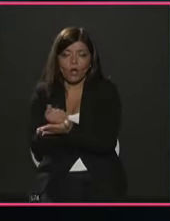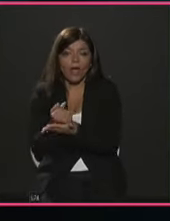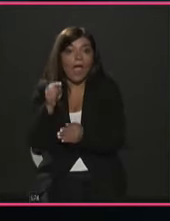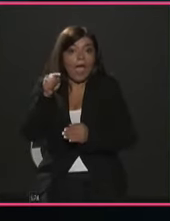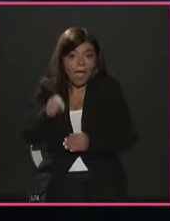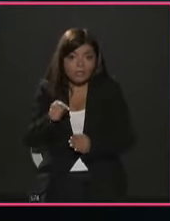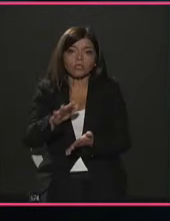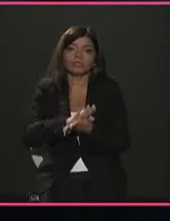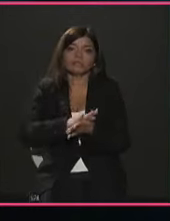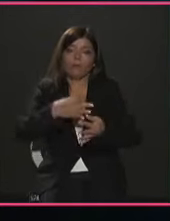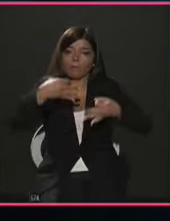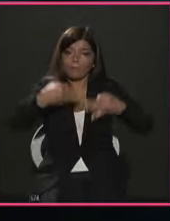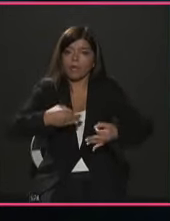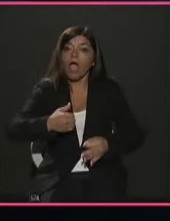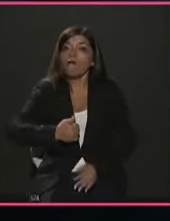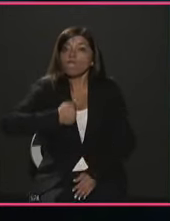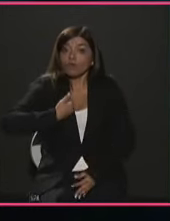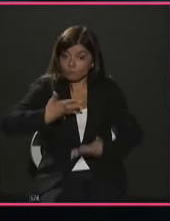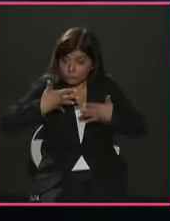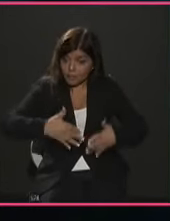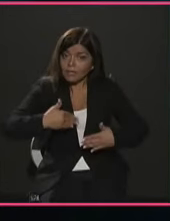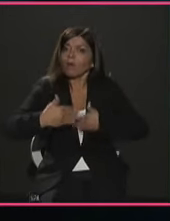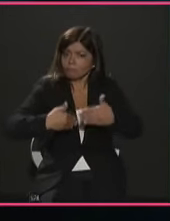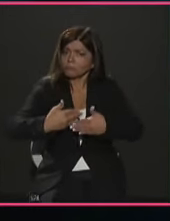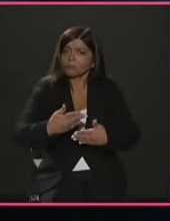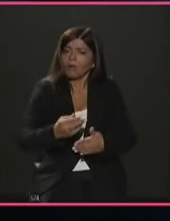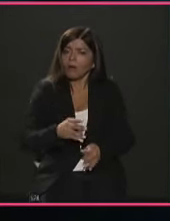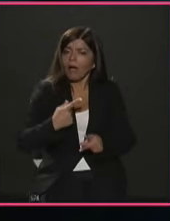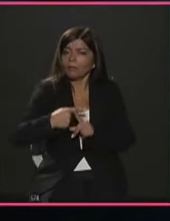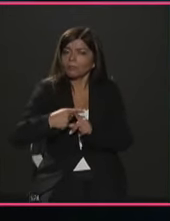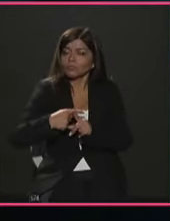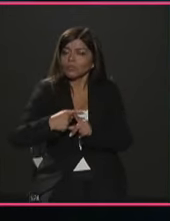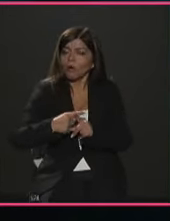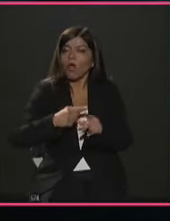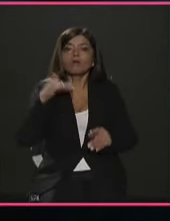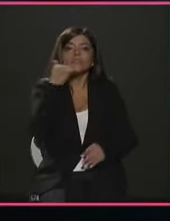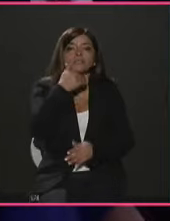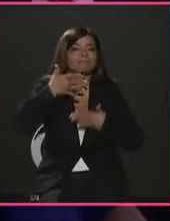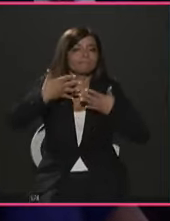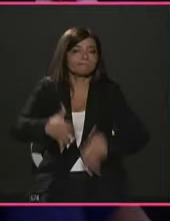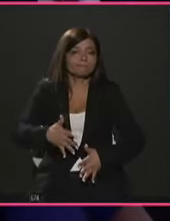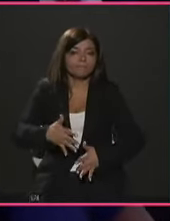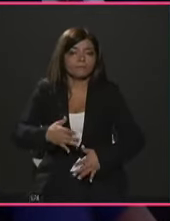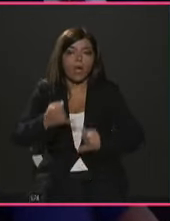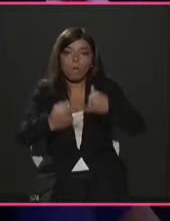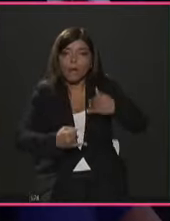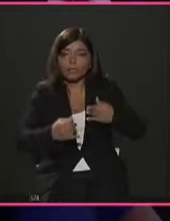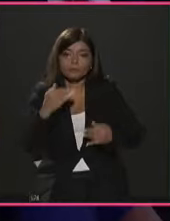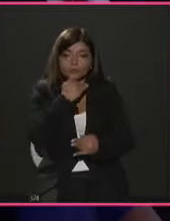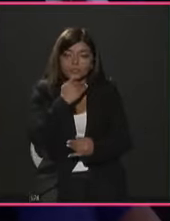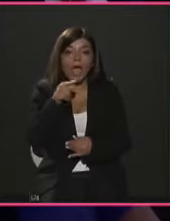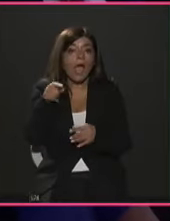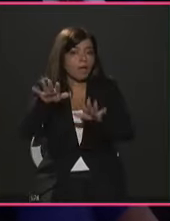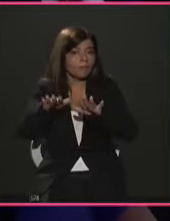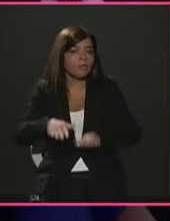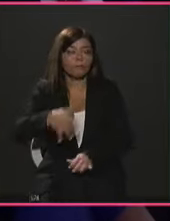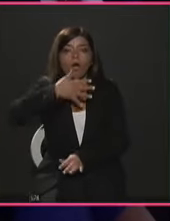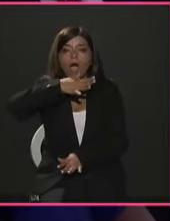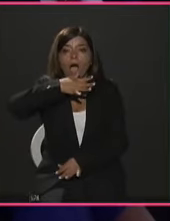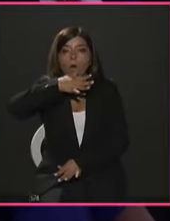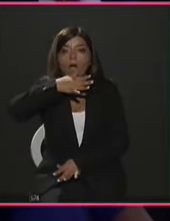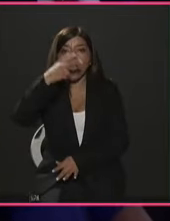uno de esos ejemplos cuando hay voluntad se pueden sacar adelante las cosas en mucho menor tiempo y mucho menor plazo y ese es el caso de el agua para